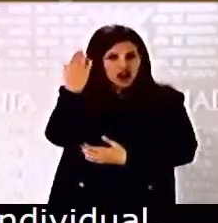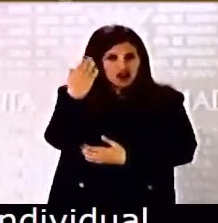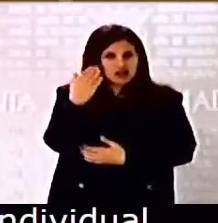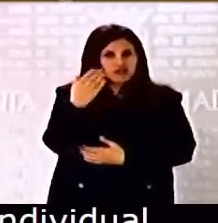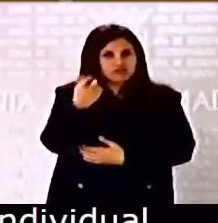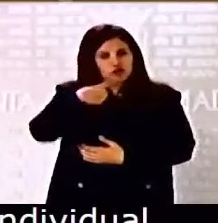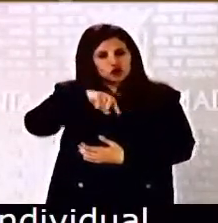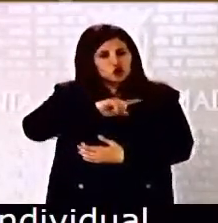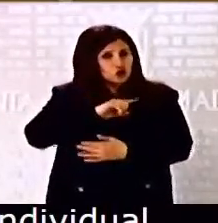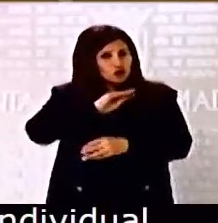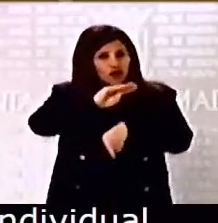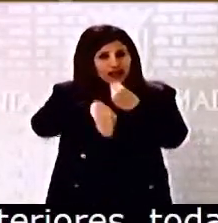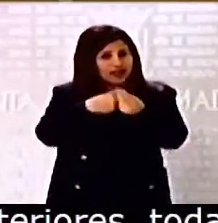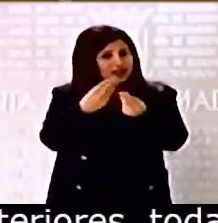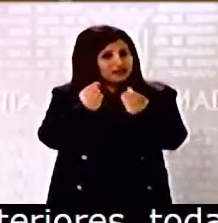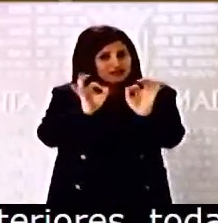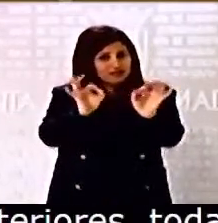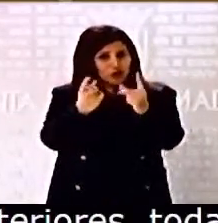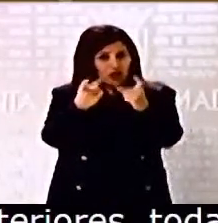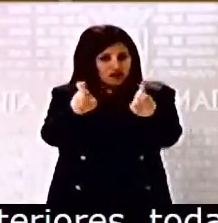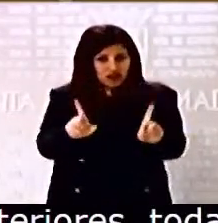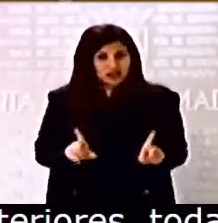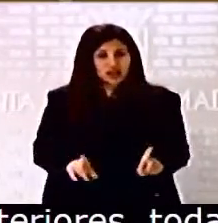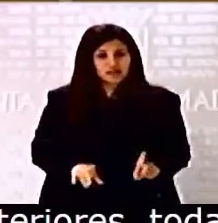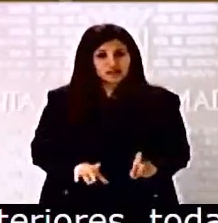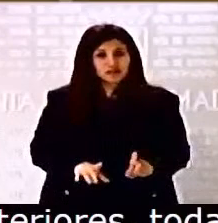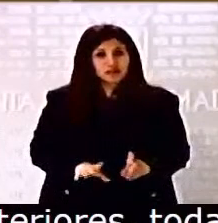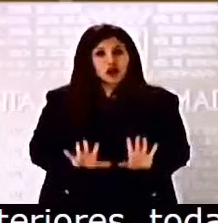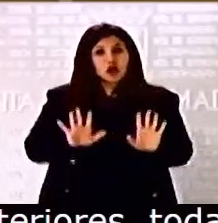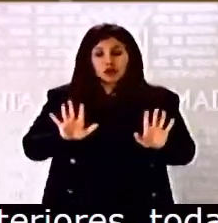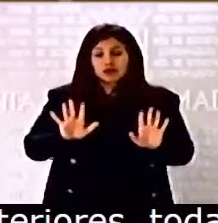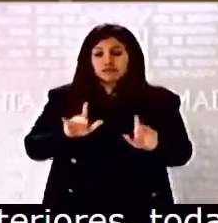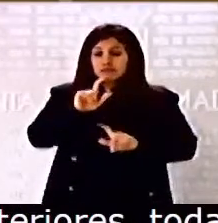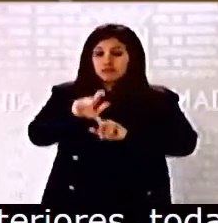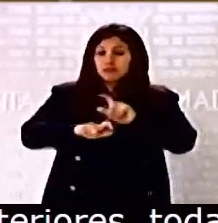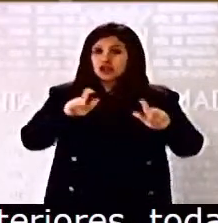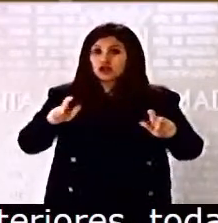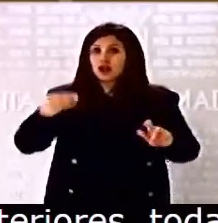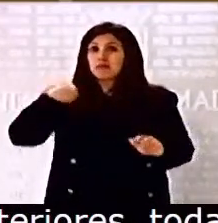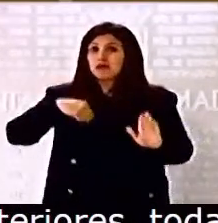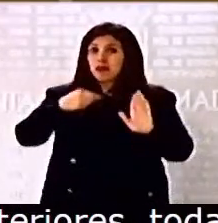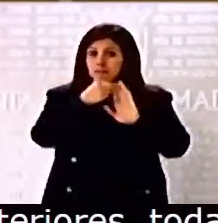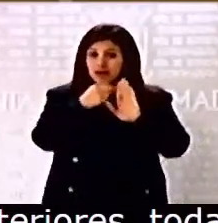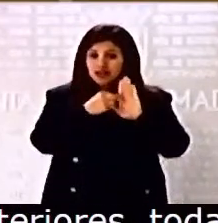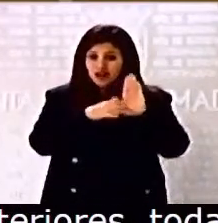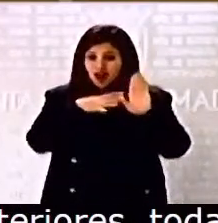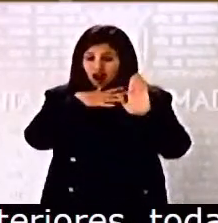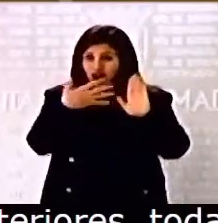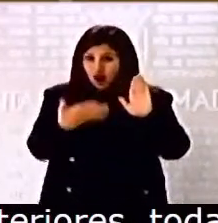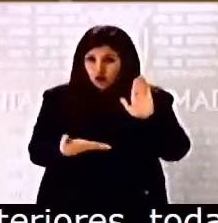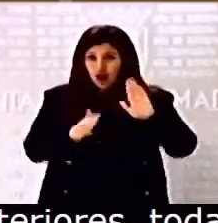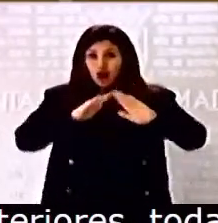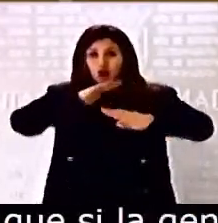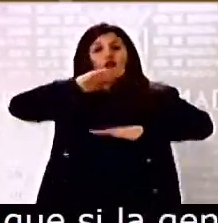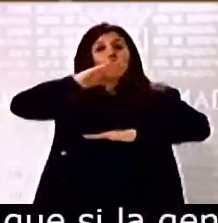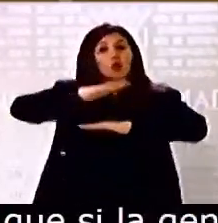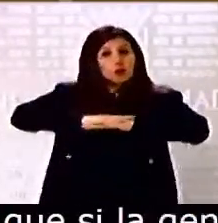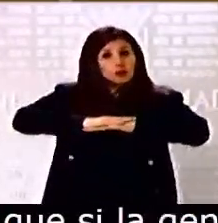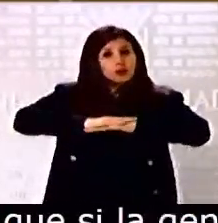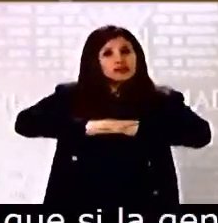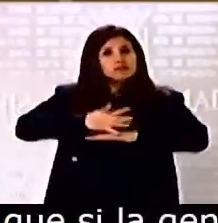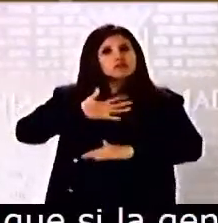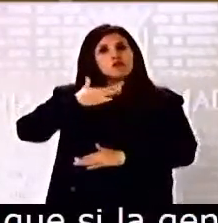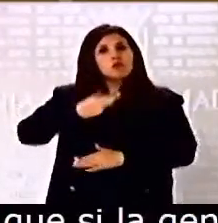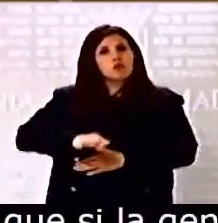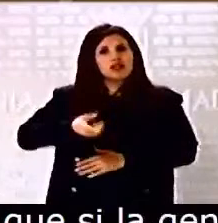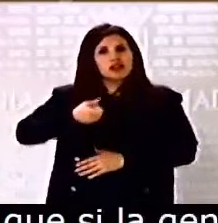no tengamos que hacer nada, porque creo que si la gente cumple con estas medidas que tenemos ahora mismo, es posible que no